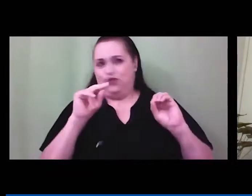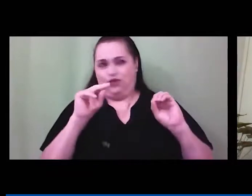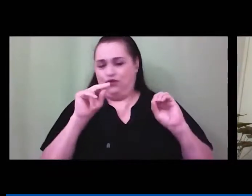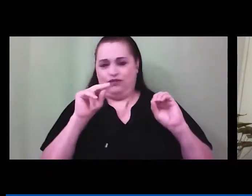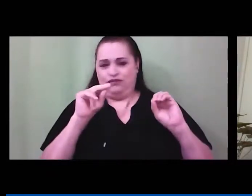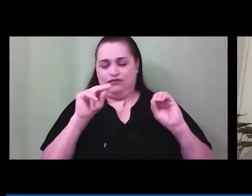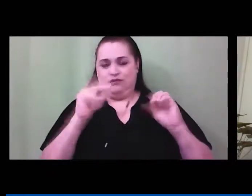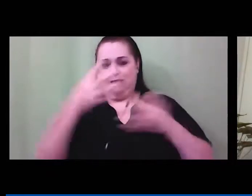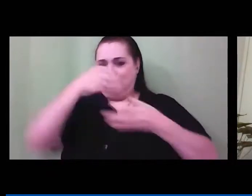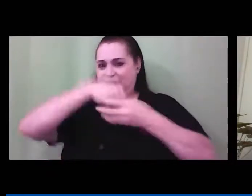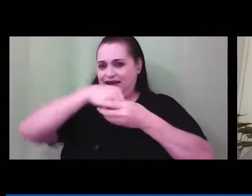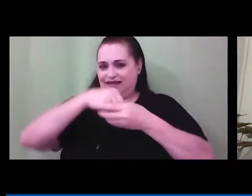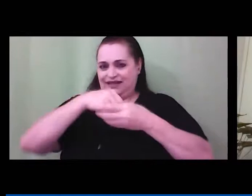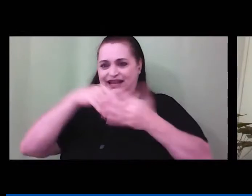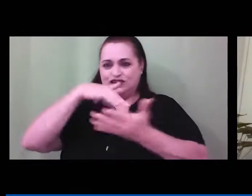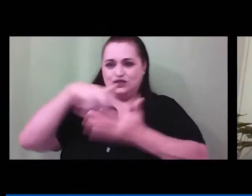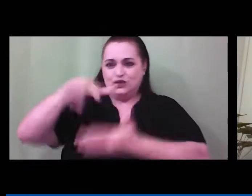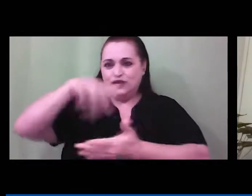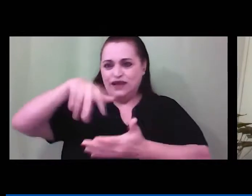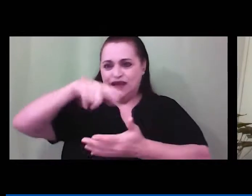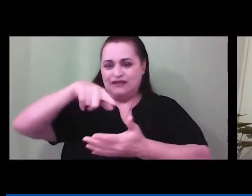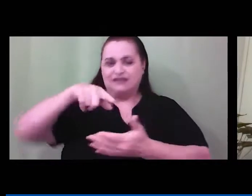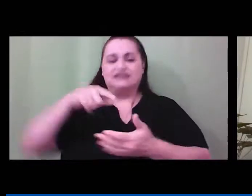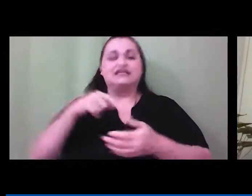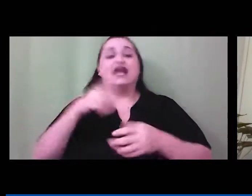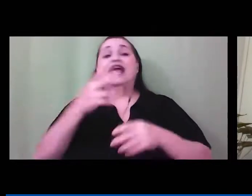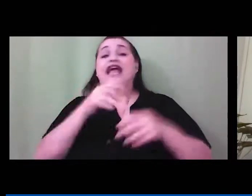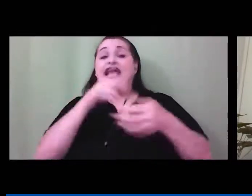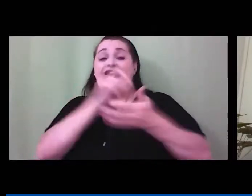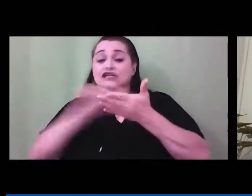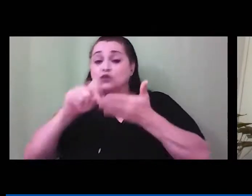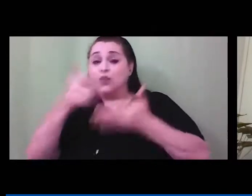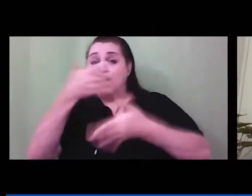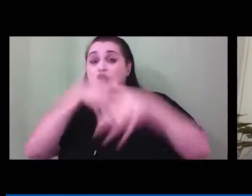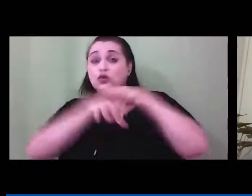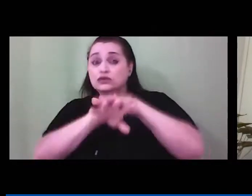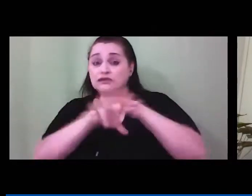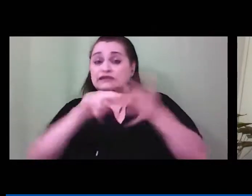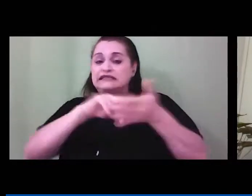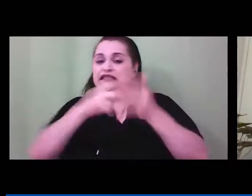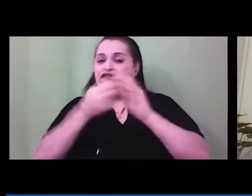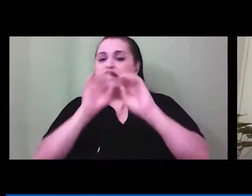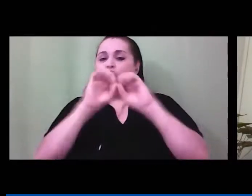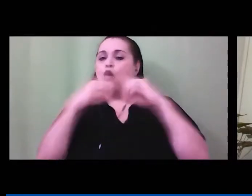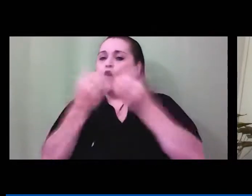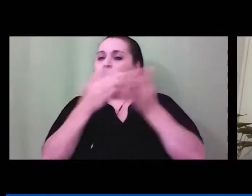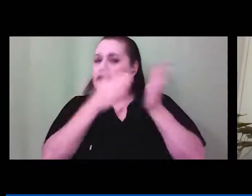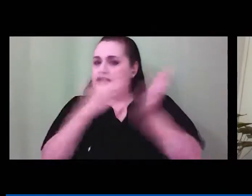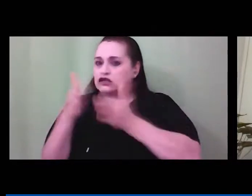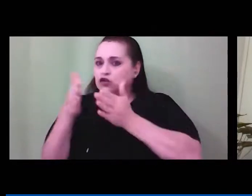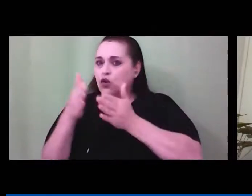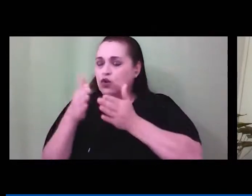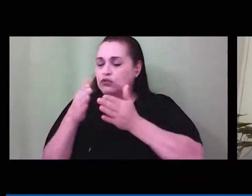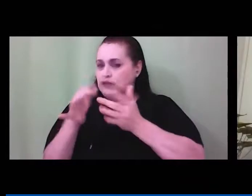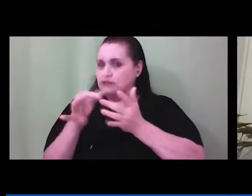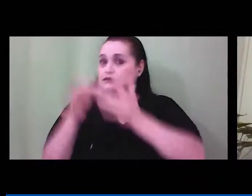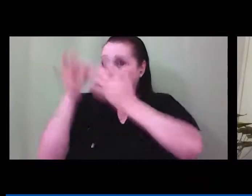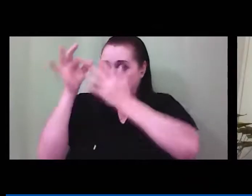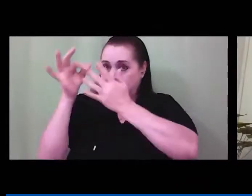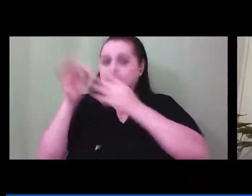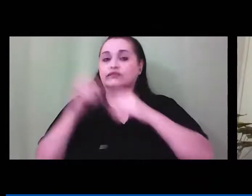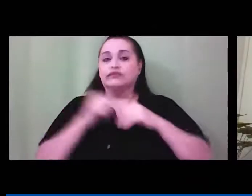estudiantado. Una escuela inclusiva es una organización particular,